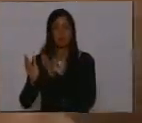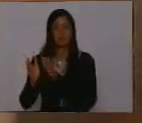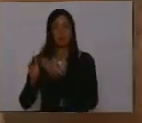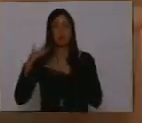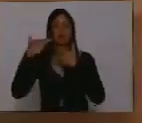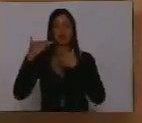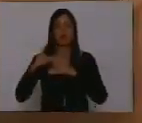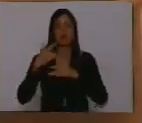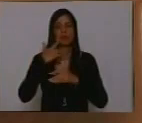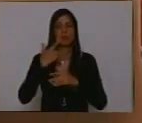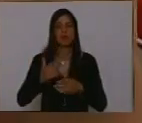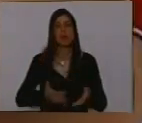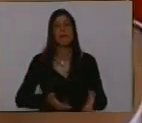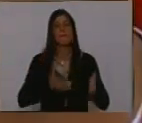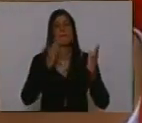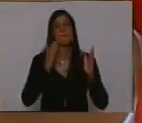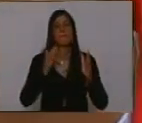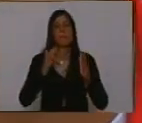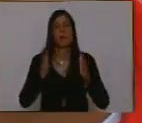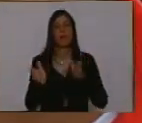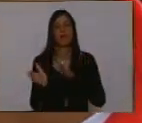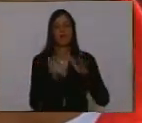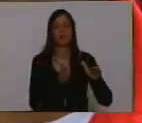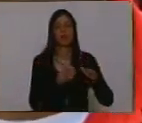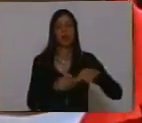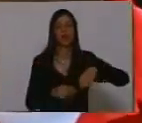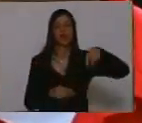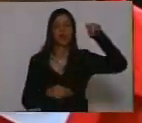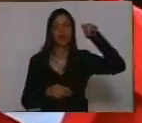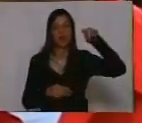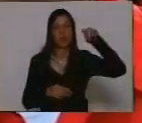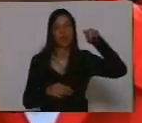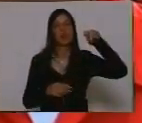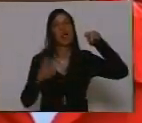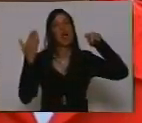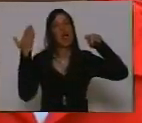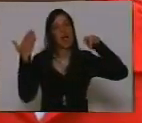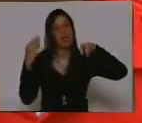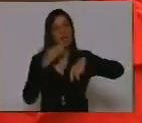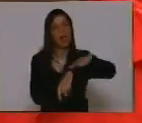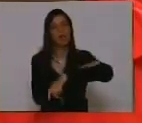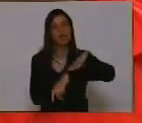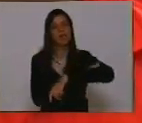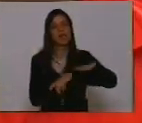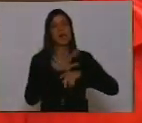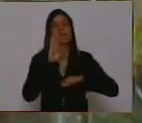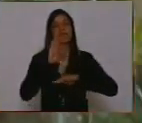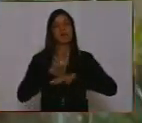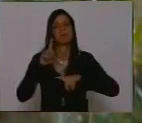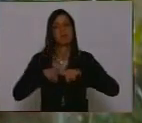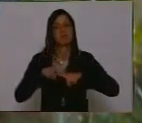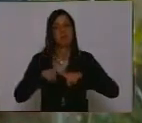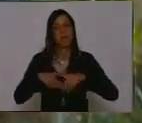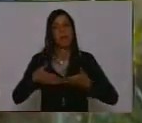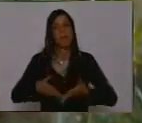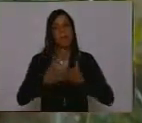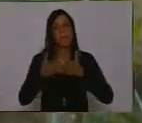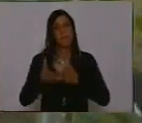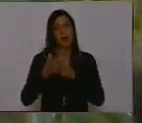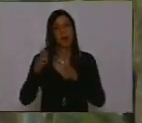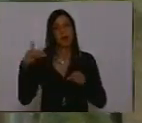delimitado, crecido solo en la parte norte del país, porque fue una economía de puerto. Nosotros necesitamos